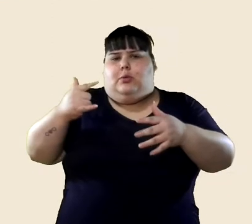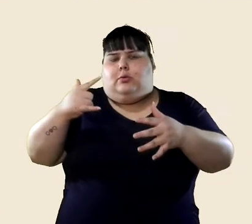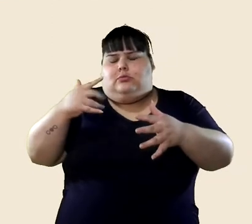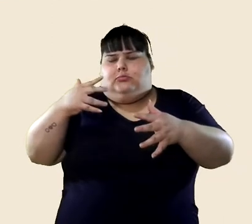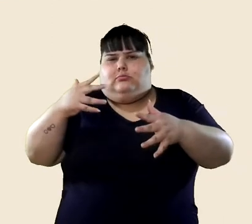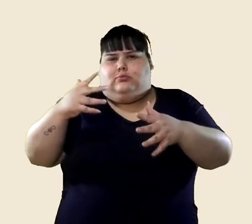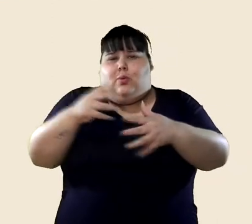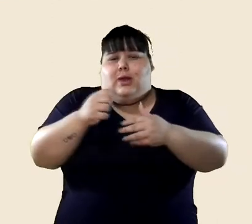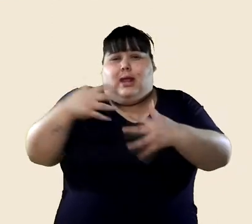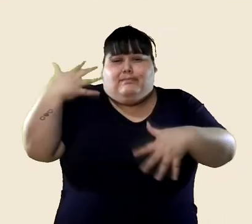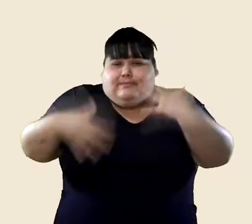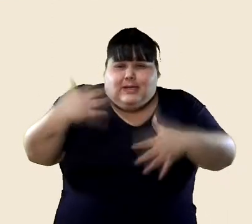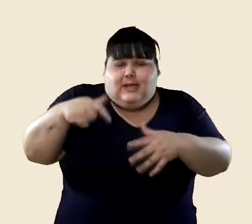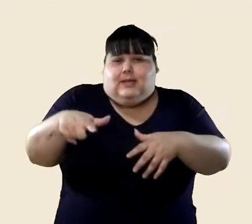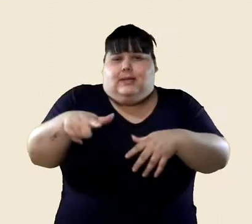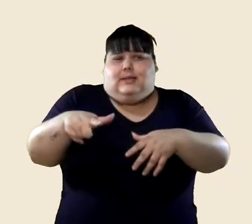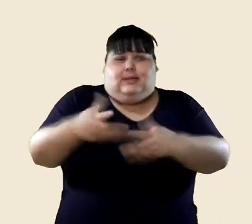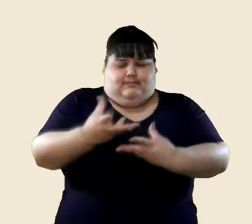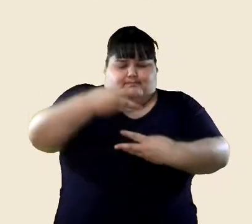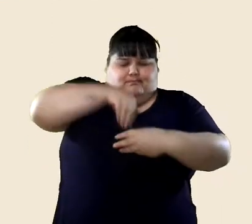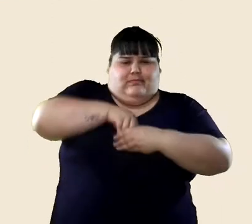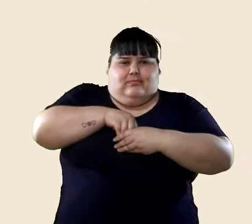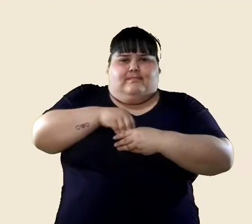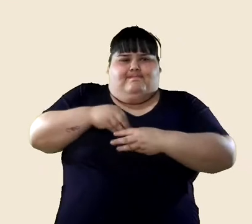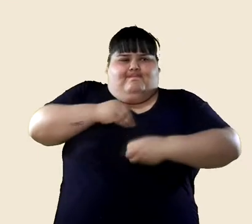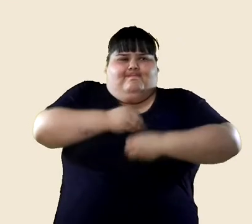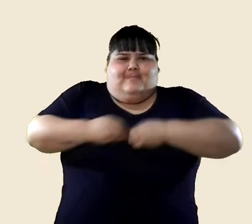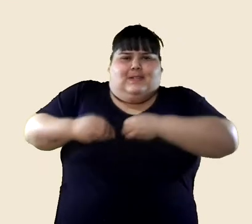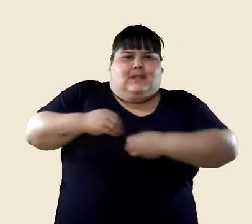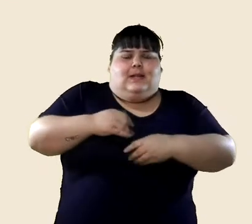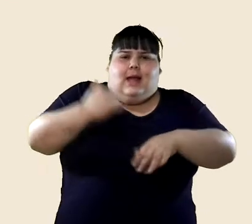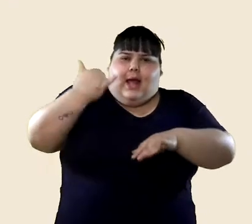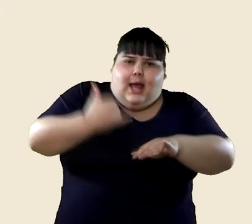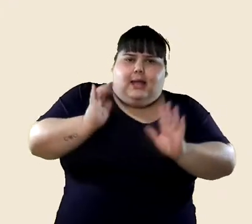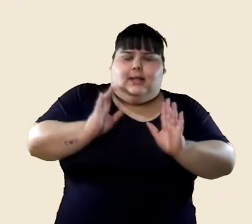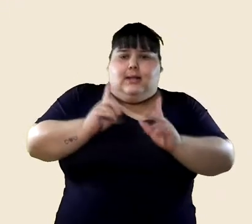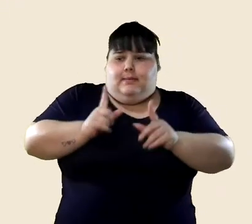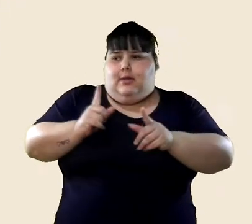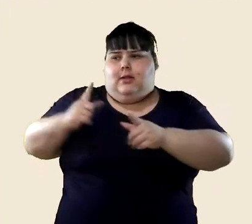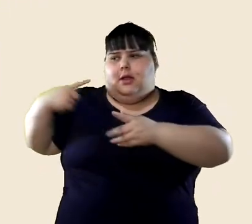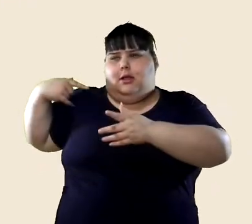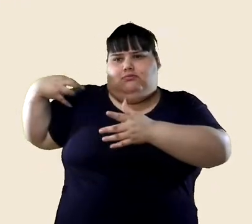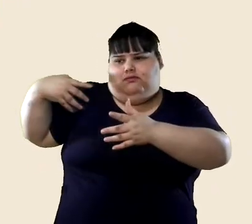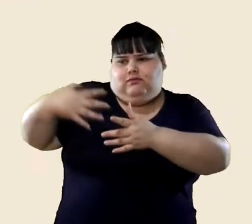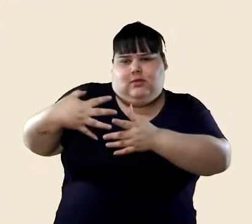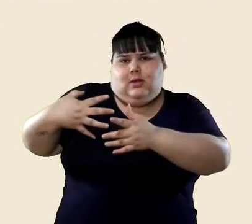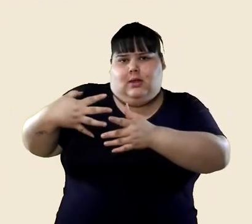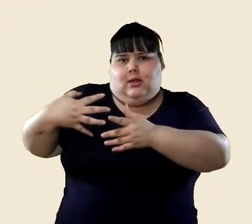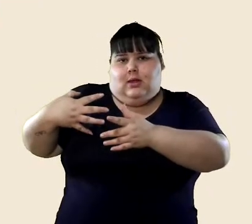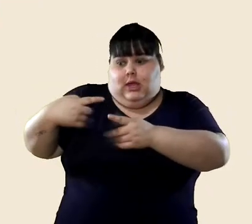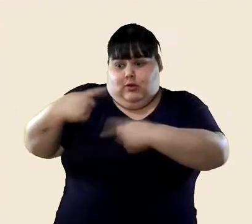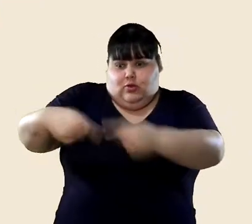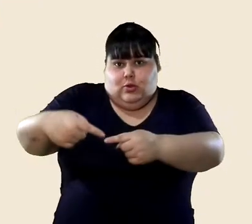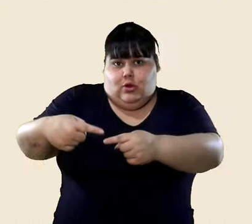subjetiva que significó todo esto que pasamos y que todavía estamos pasando, porque uno no puede decir que ya lo pasamos,